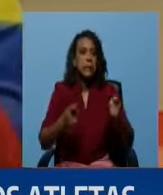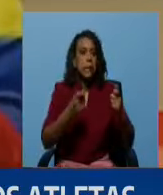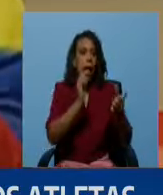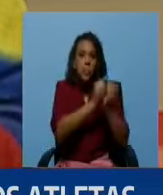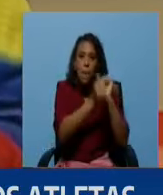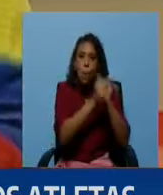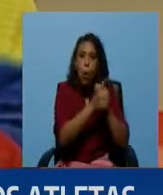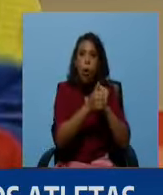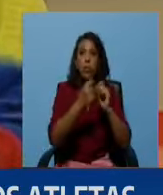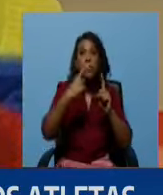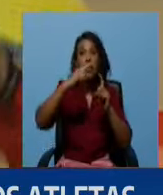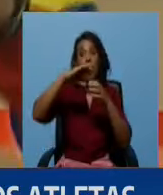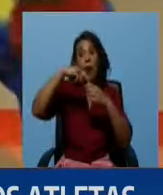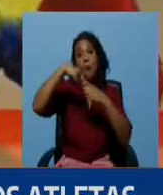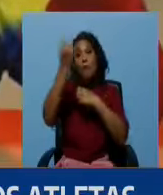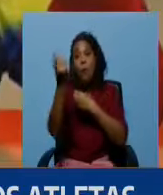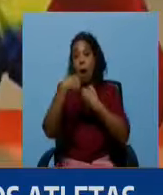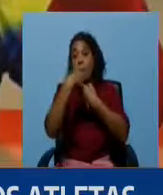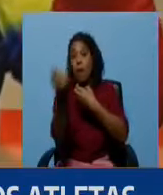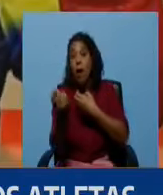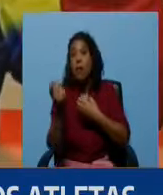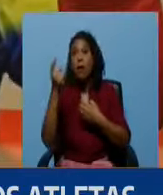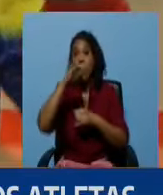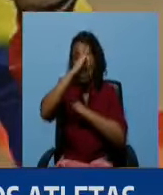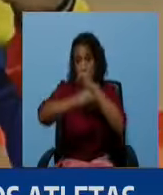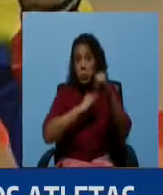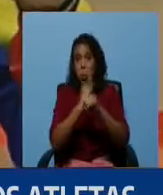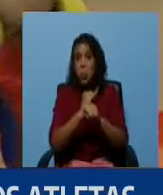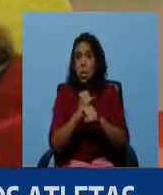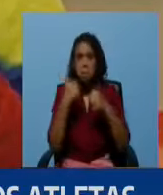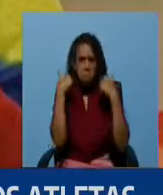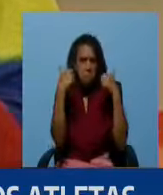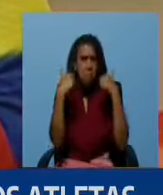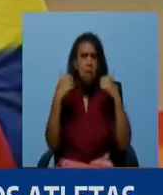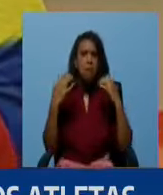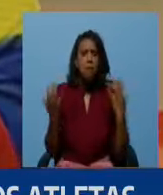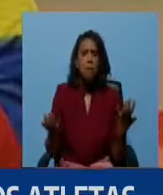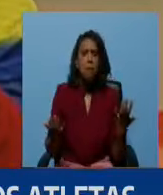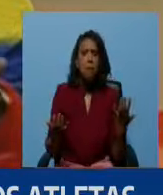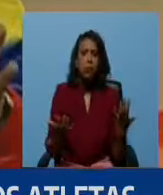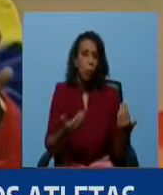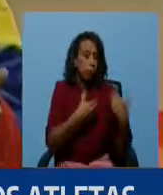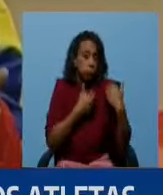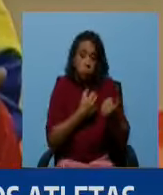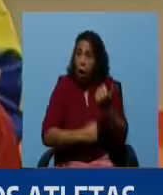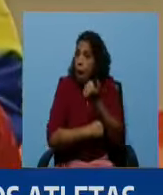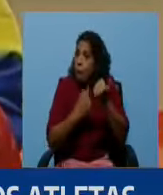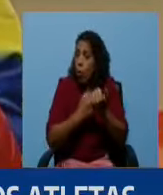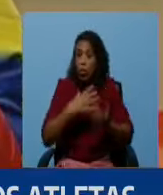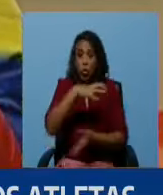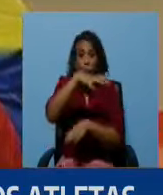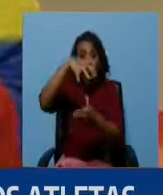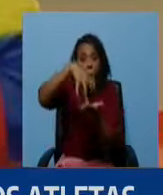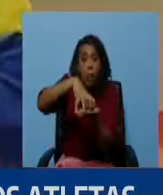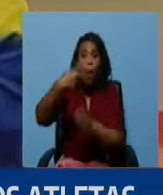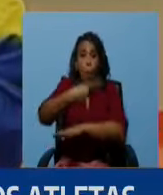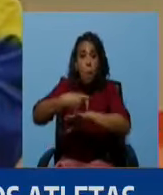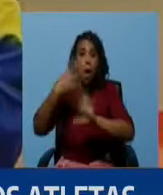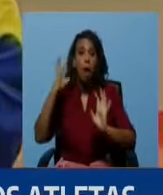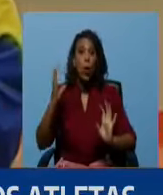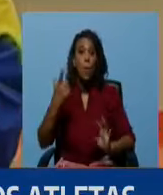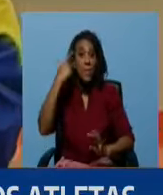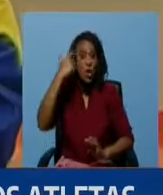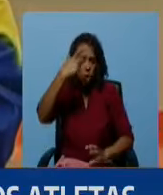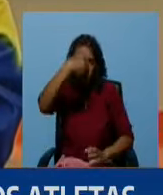en el exterior. Bien, chévere, cuentan con todo el apoyo. Pero yo